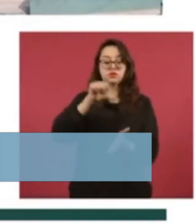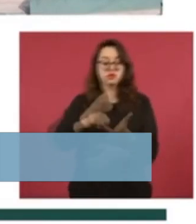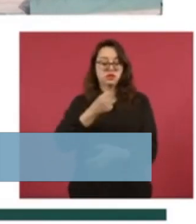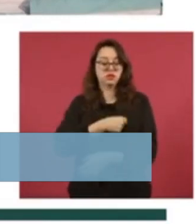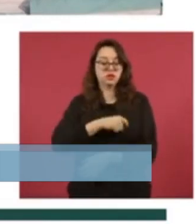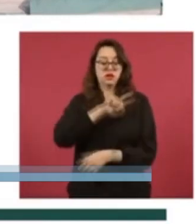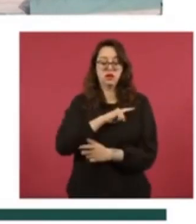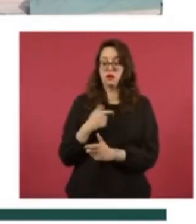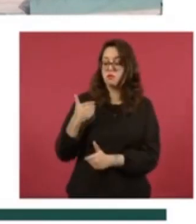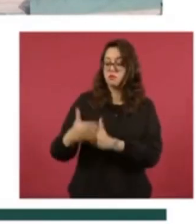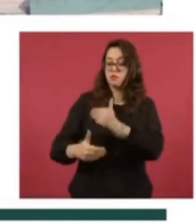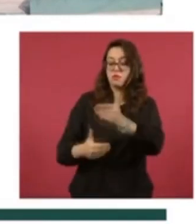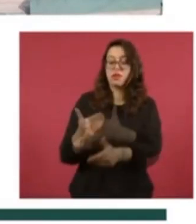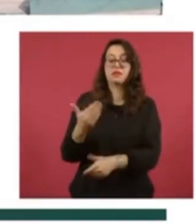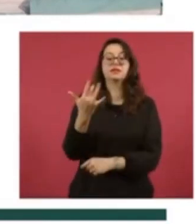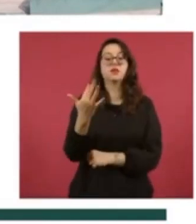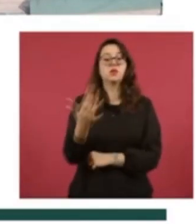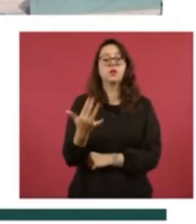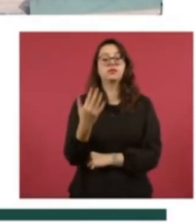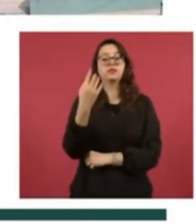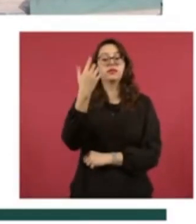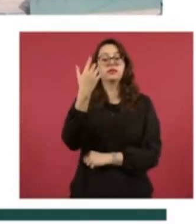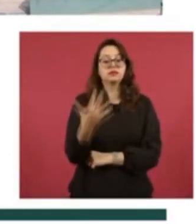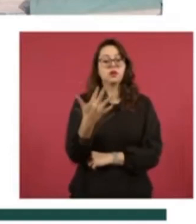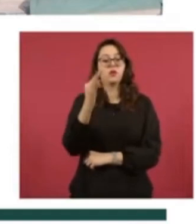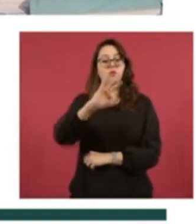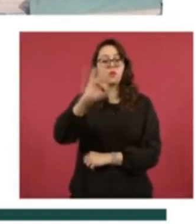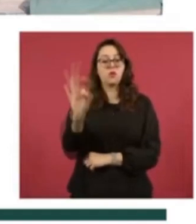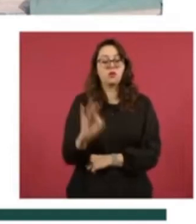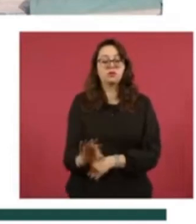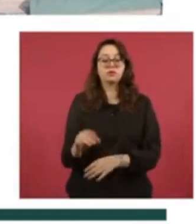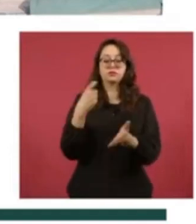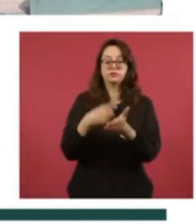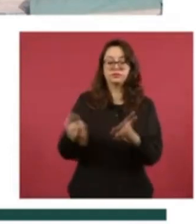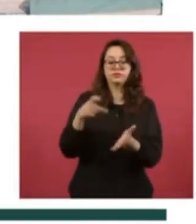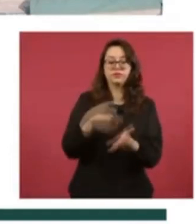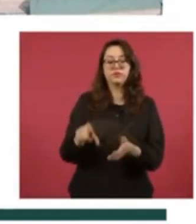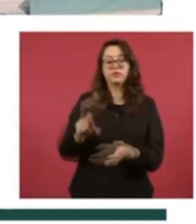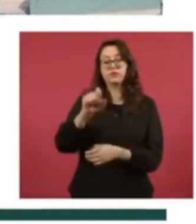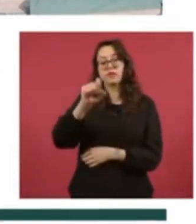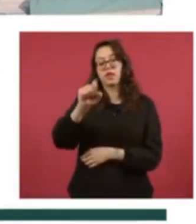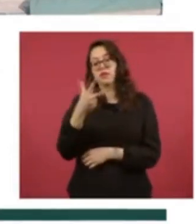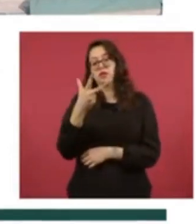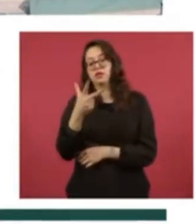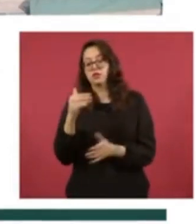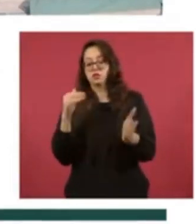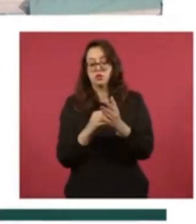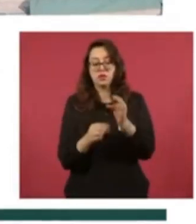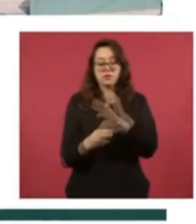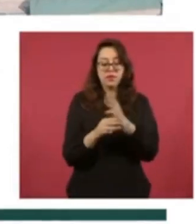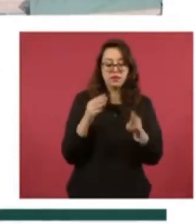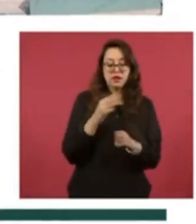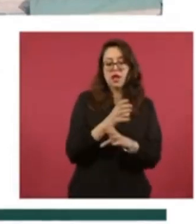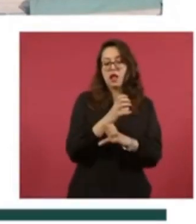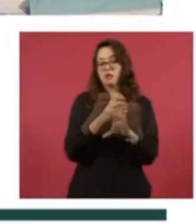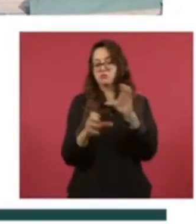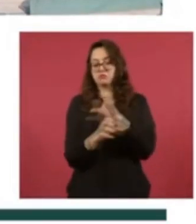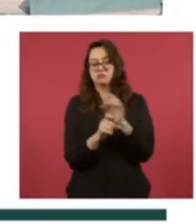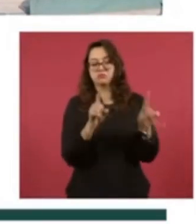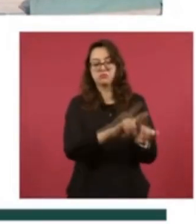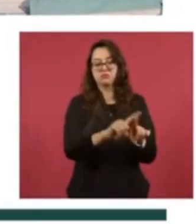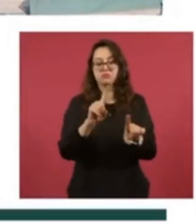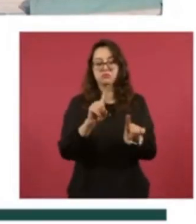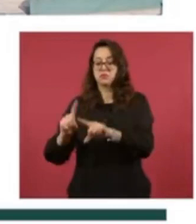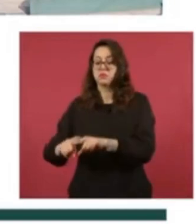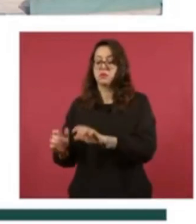del 55%. Se han adquirido ya 28.768 equipos médicos y se está en la integración